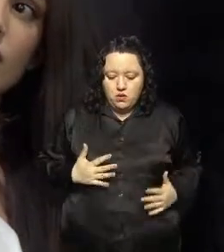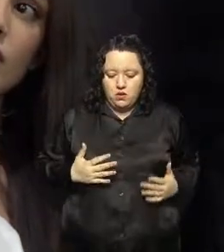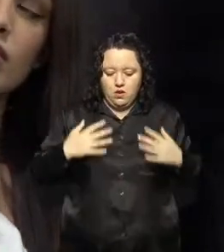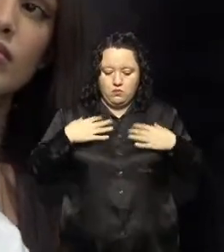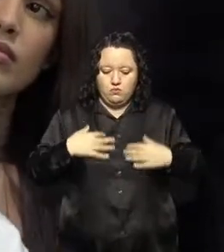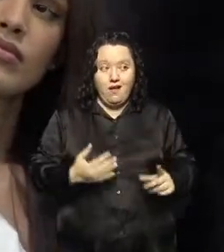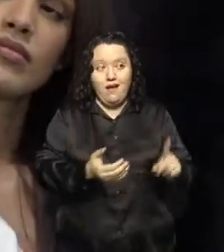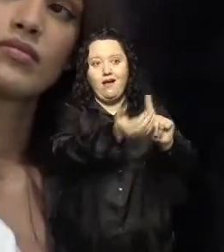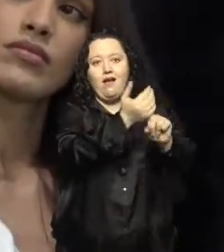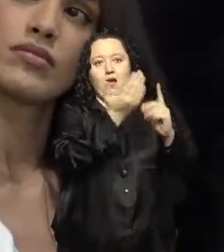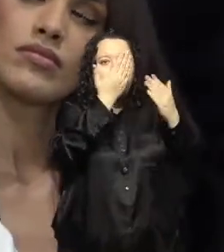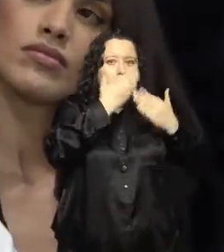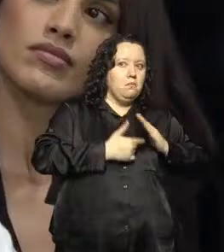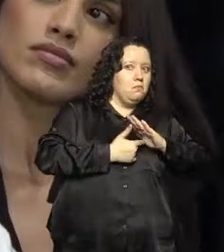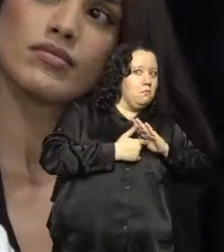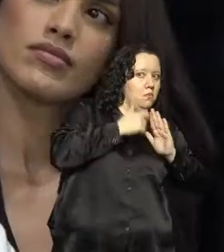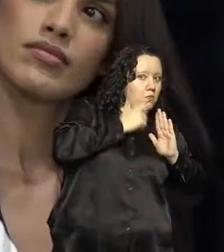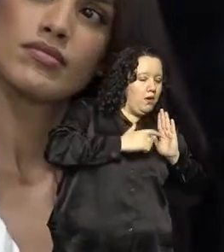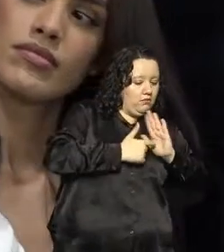los resultados.